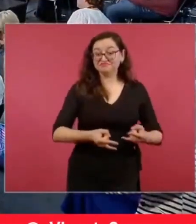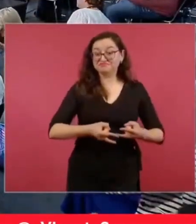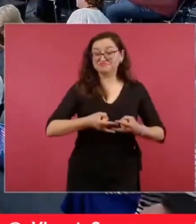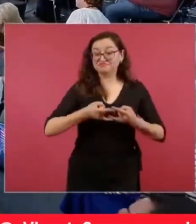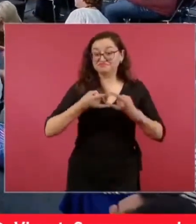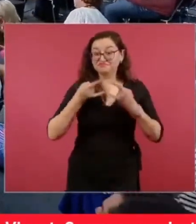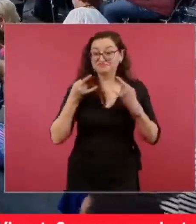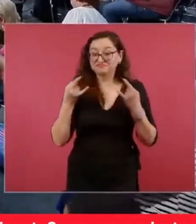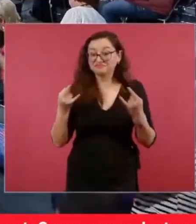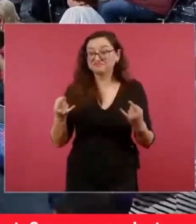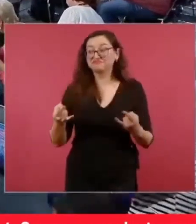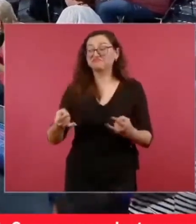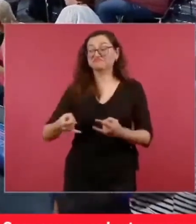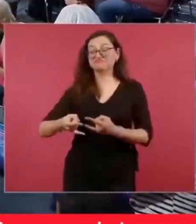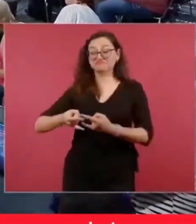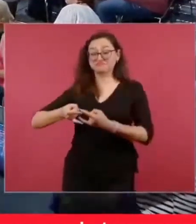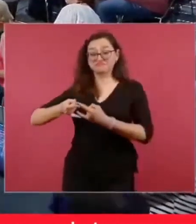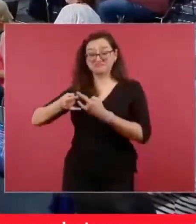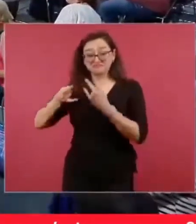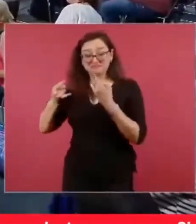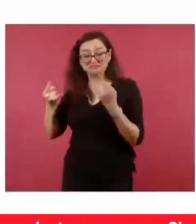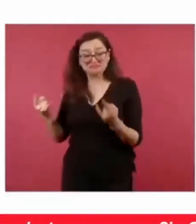novela porque